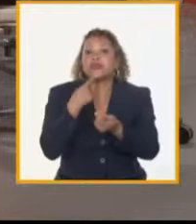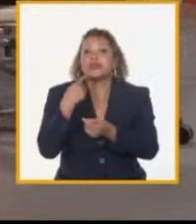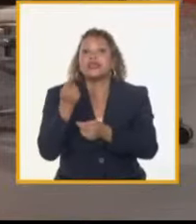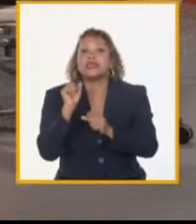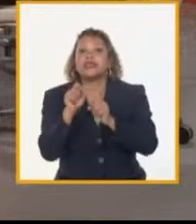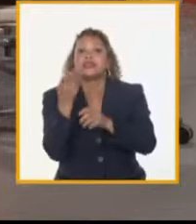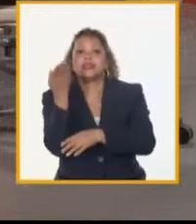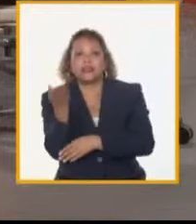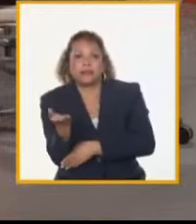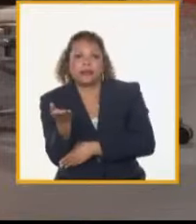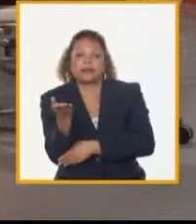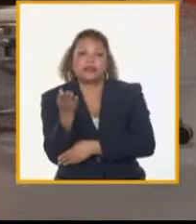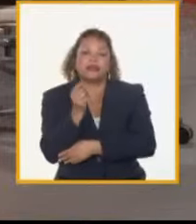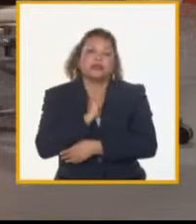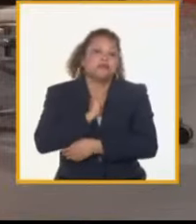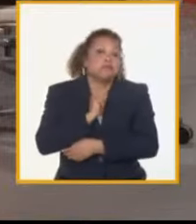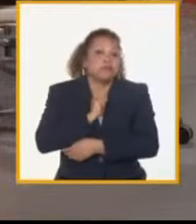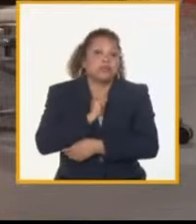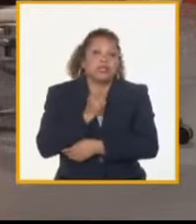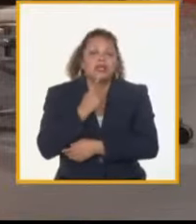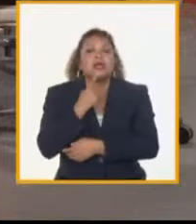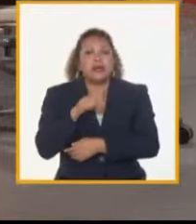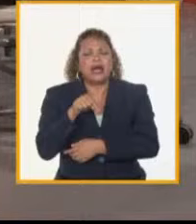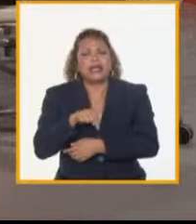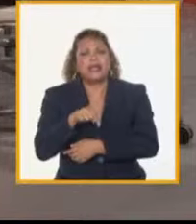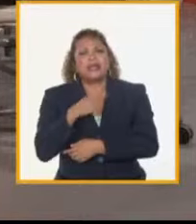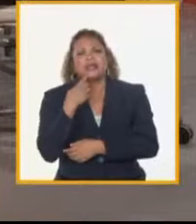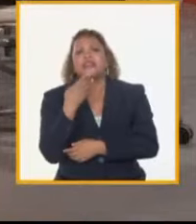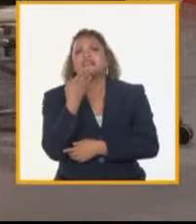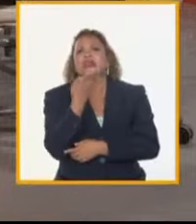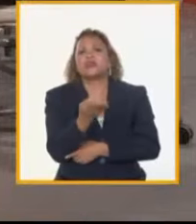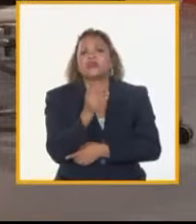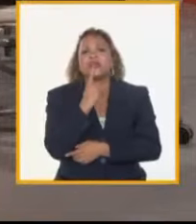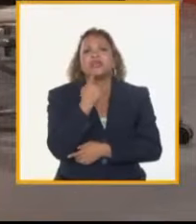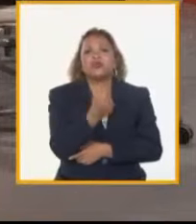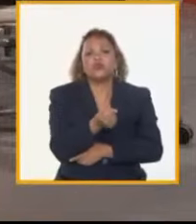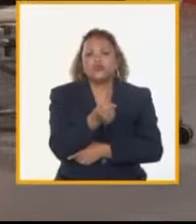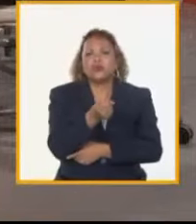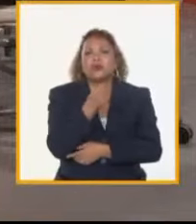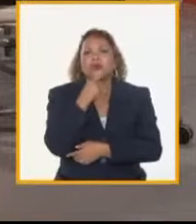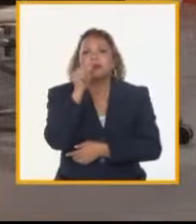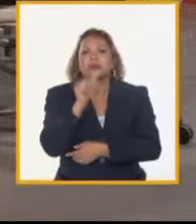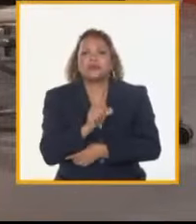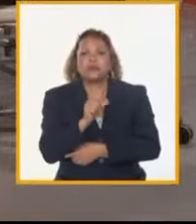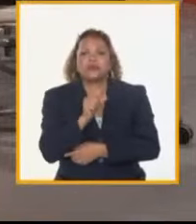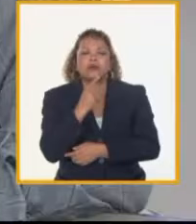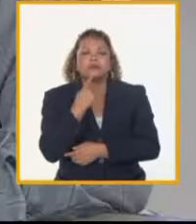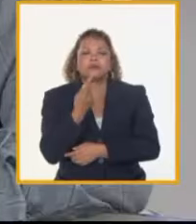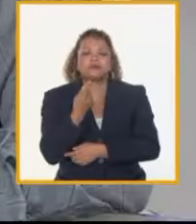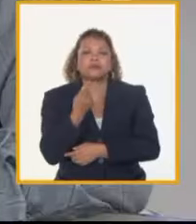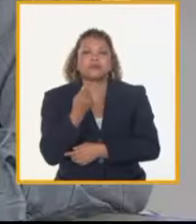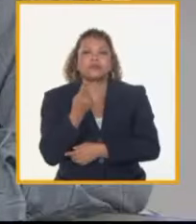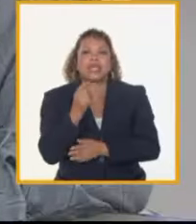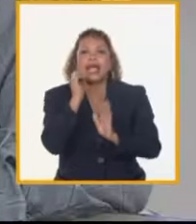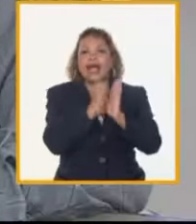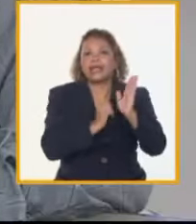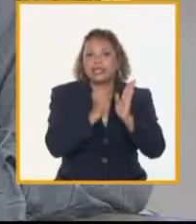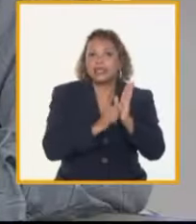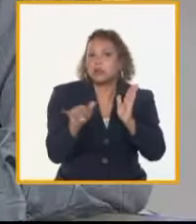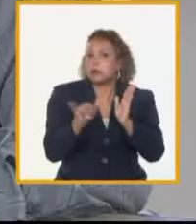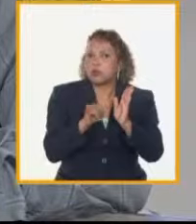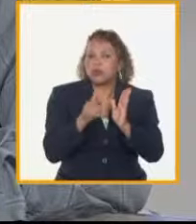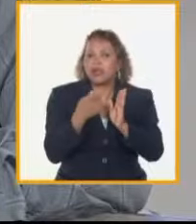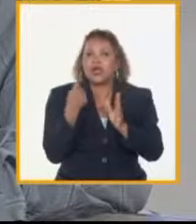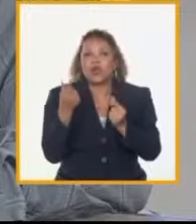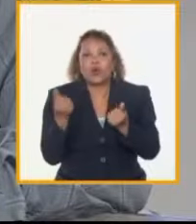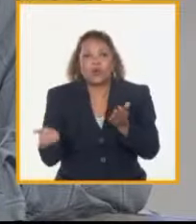para corroborar, existieron denuncias sobre trabajadores con medios arrendados a la escuela que estaban cobrando por encima